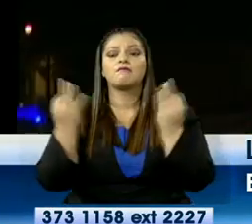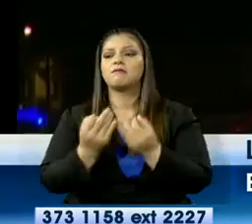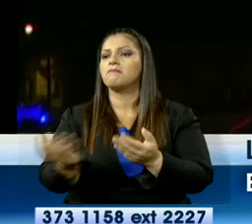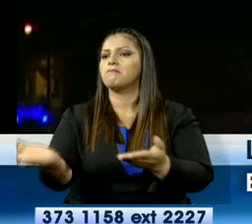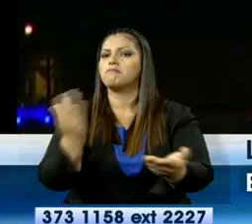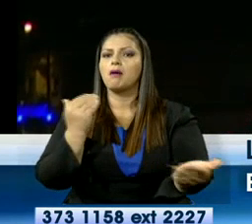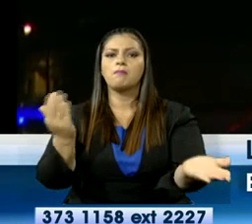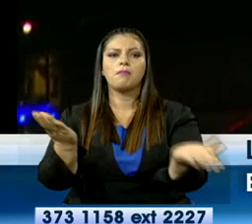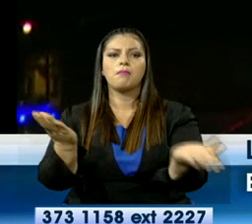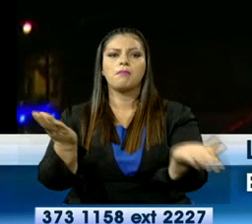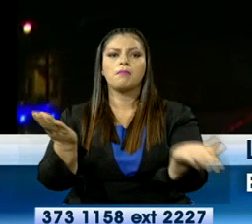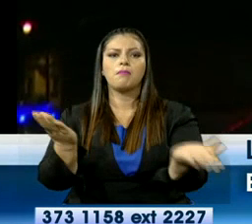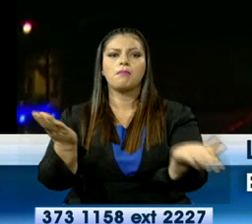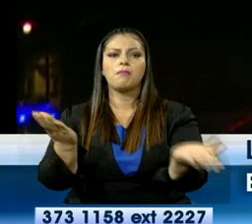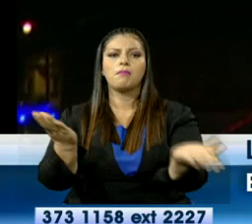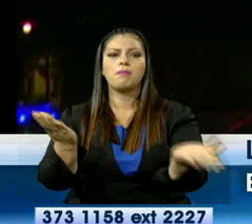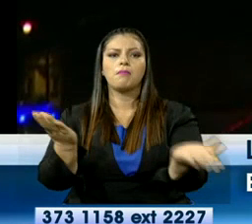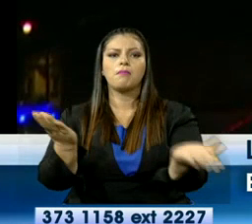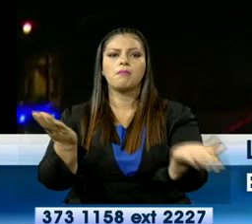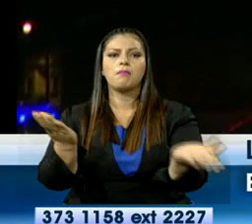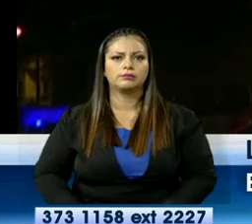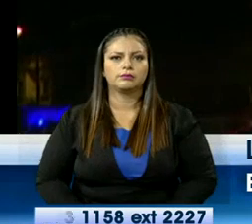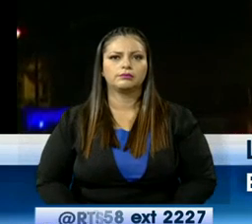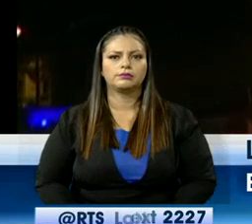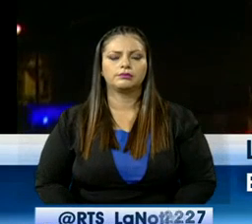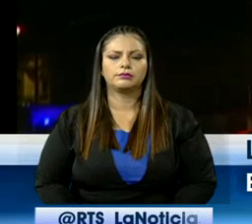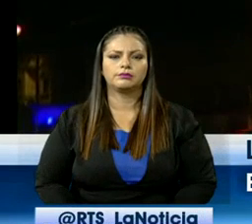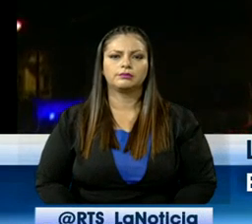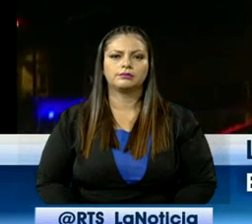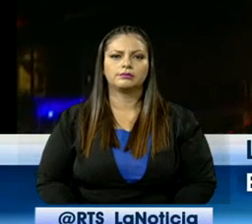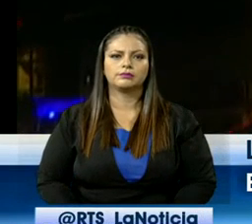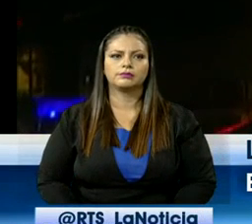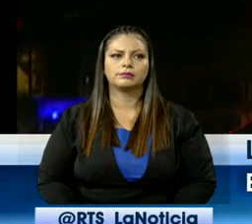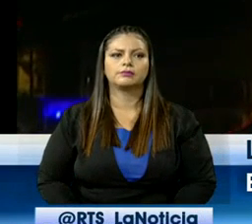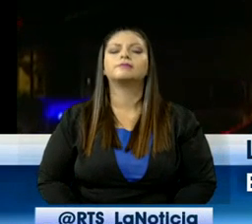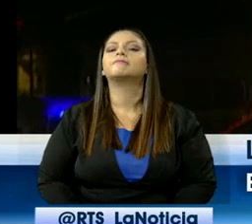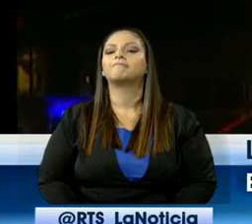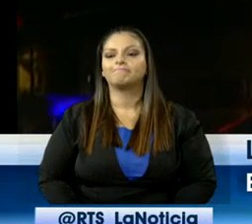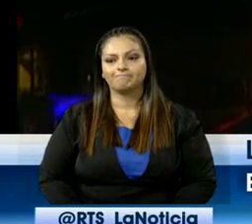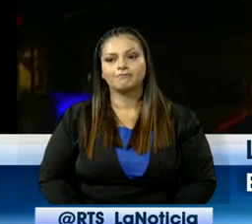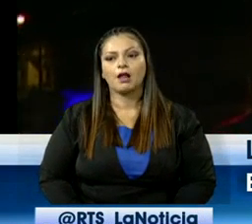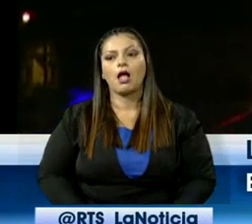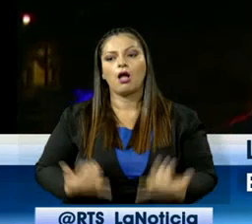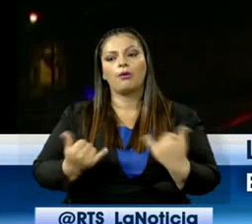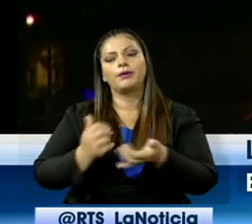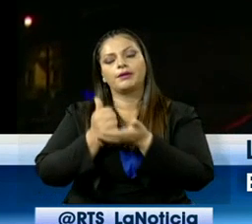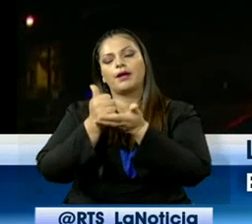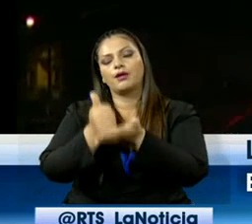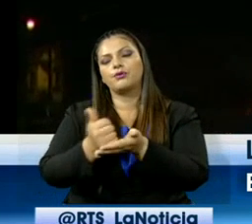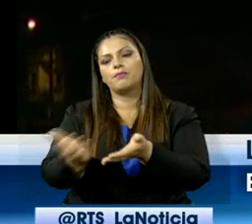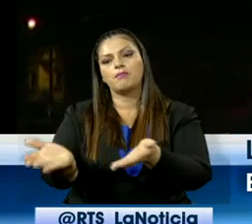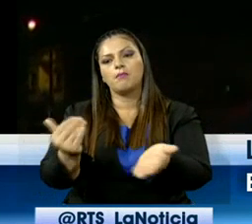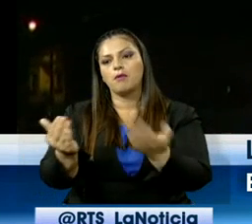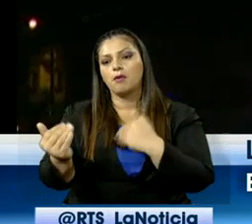evacuadas. Pero hasta el momento las familias están poniéndose a buen recaudo con